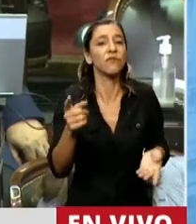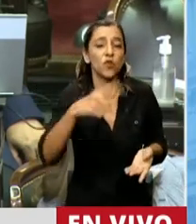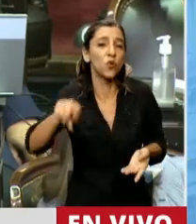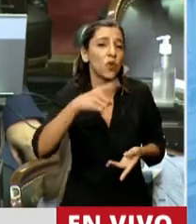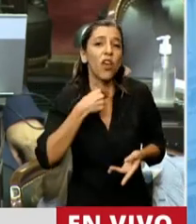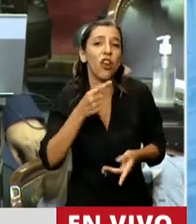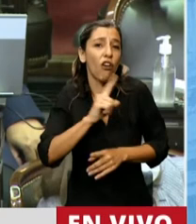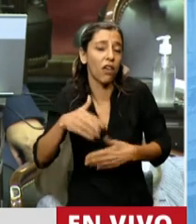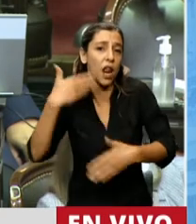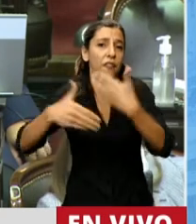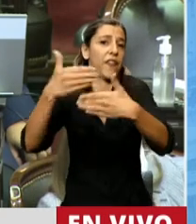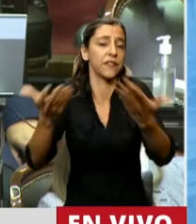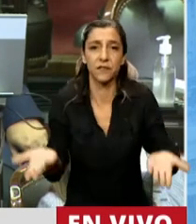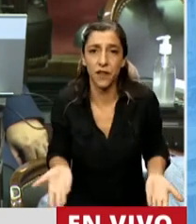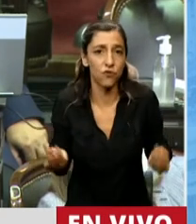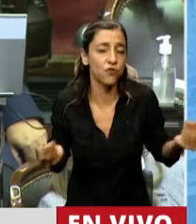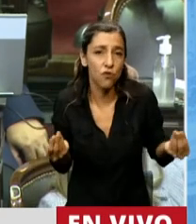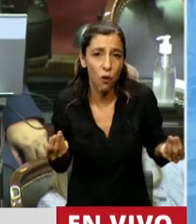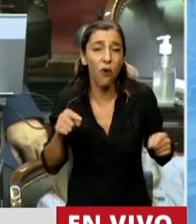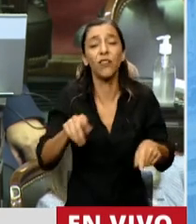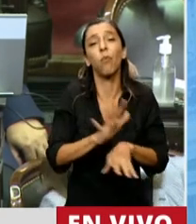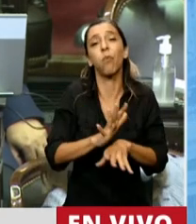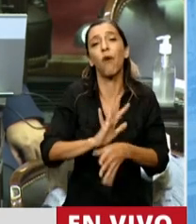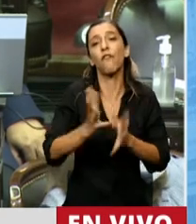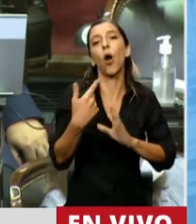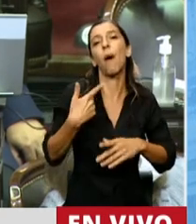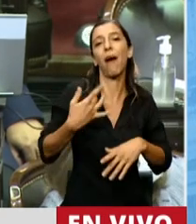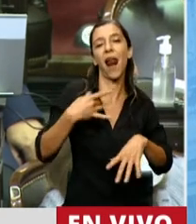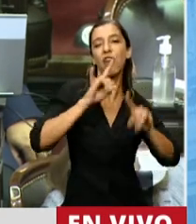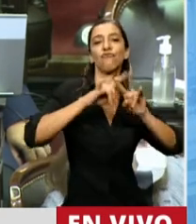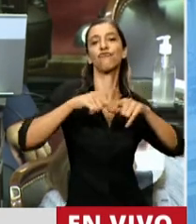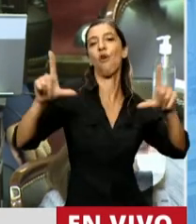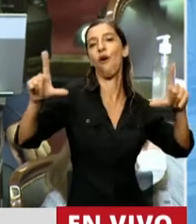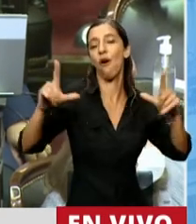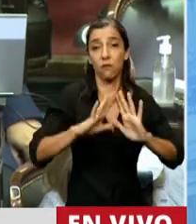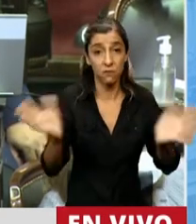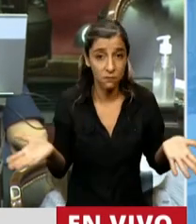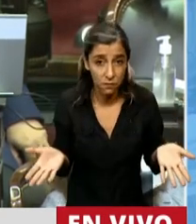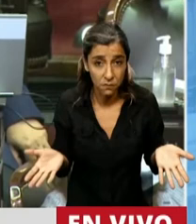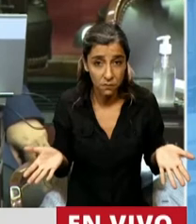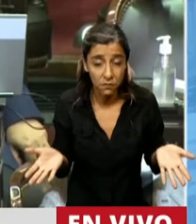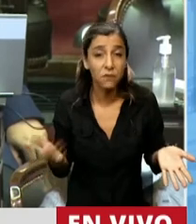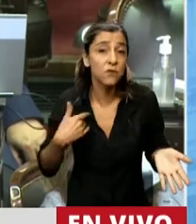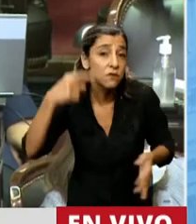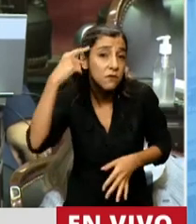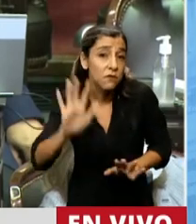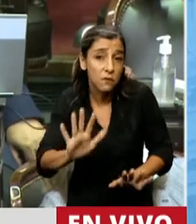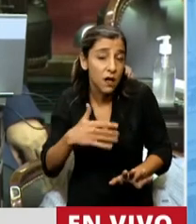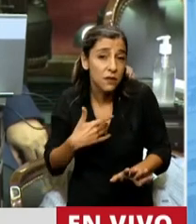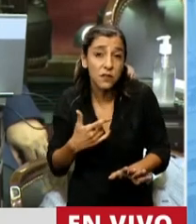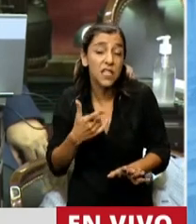combatir. Porque todo esto es para la tribuna, señor presidente. Es show, es marketing. ¿Sabe qué? Empiezo a pensar que todas las críticas